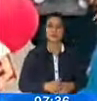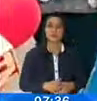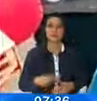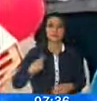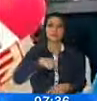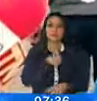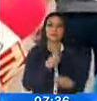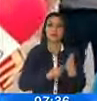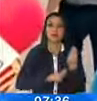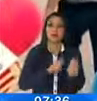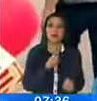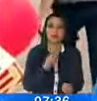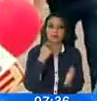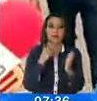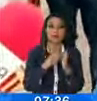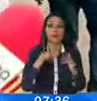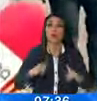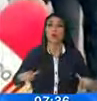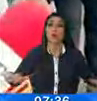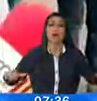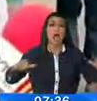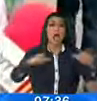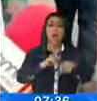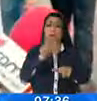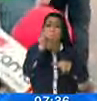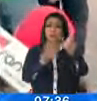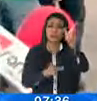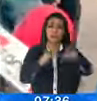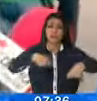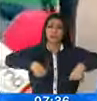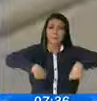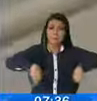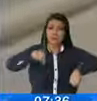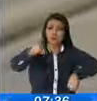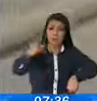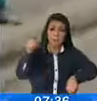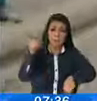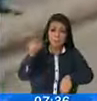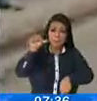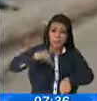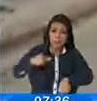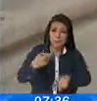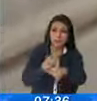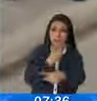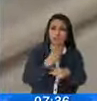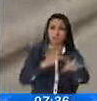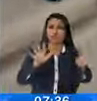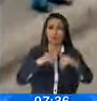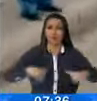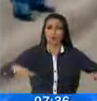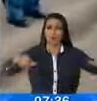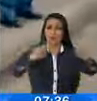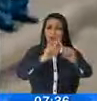que no queremos es que se estigmatice al motociclista, que todo motociclista es un delincuente. Nosotros siempre exigimos y pedimos que se hagan